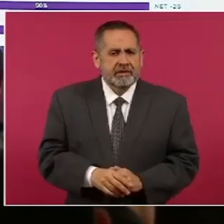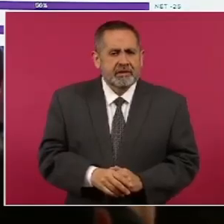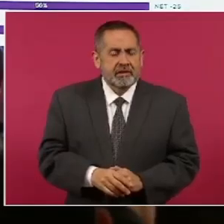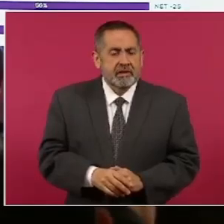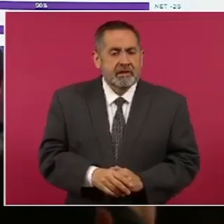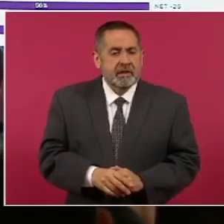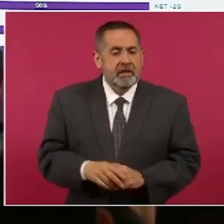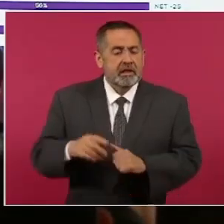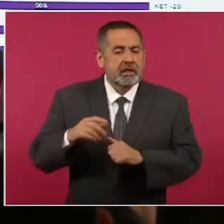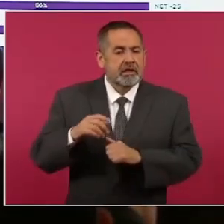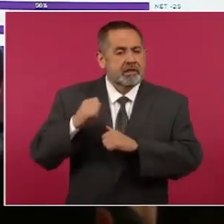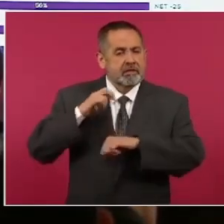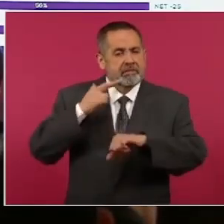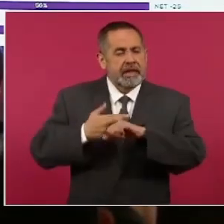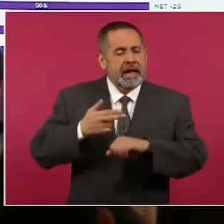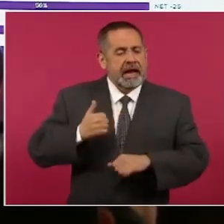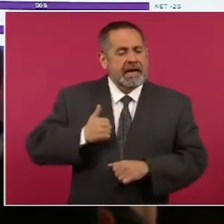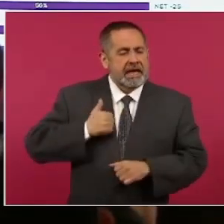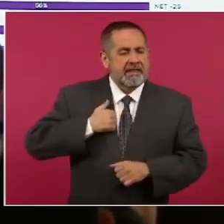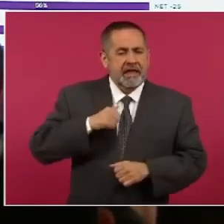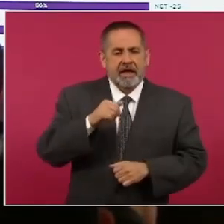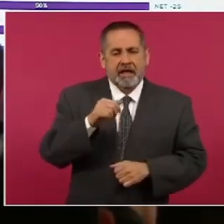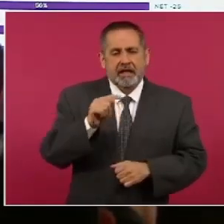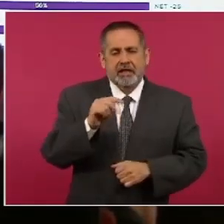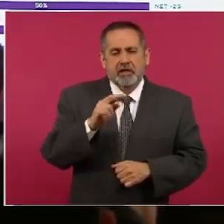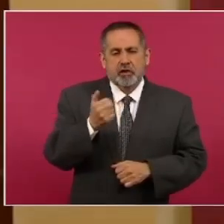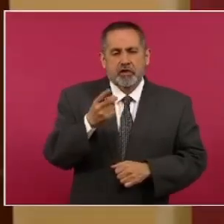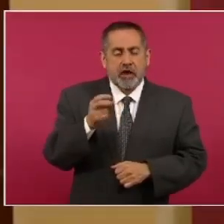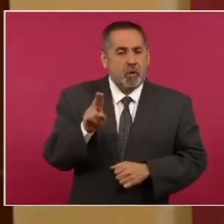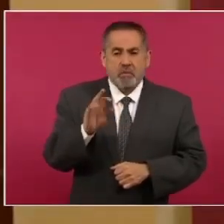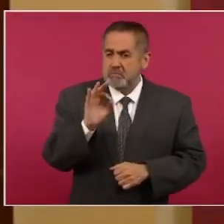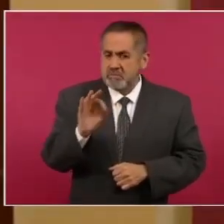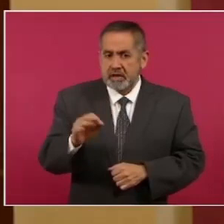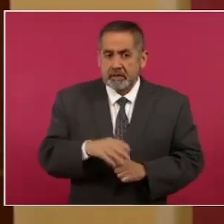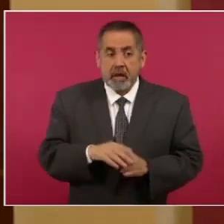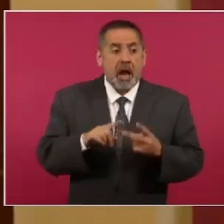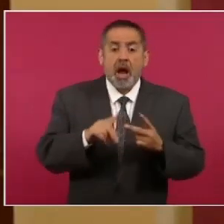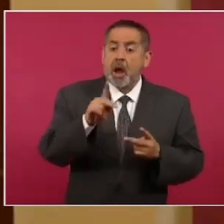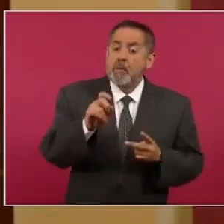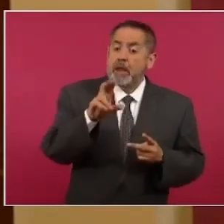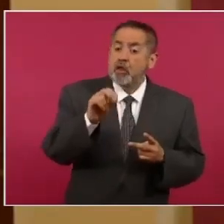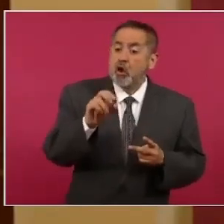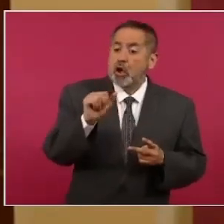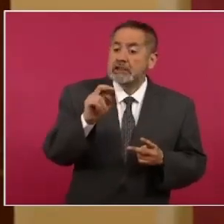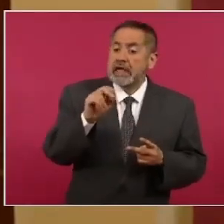primer ministro Trudeau también. Muy bien nuestro amigo Pedro Sánchez,